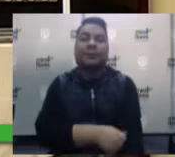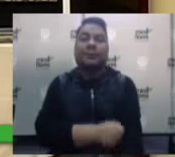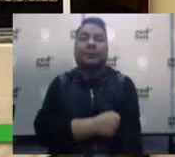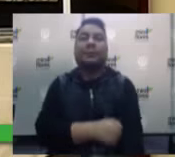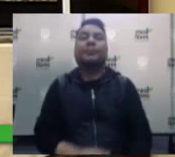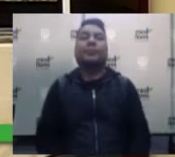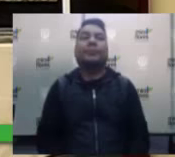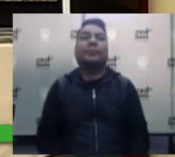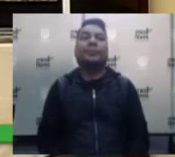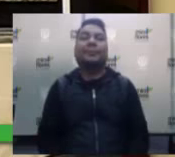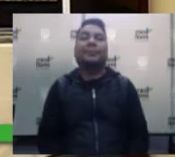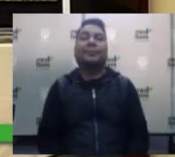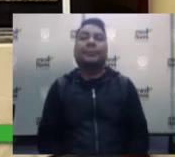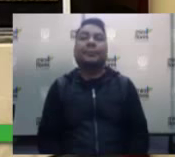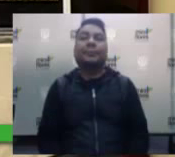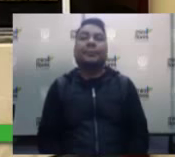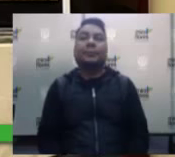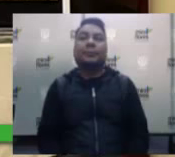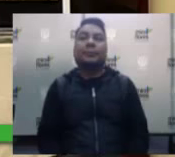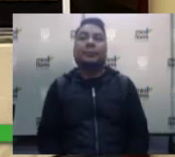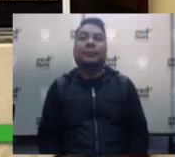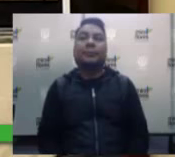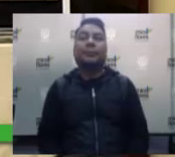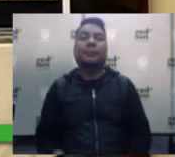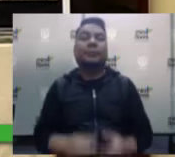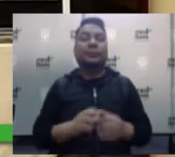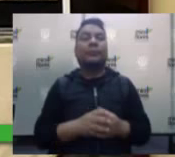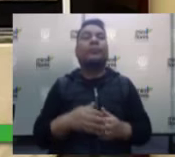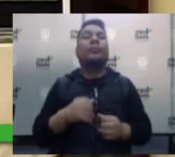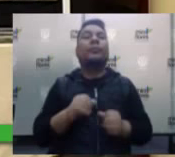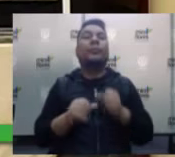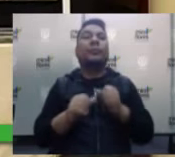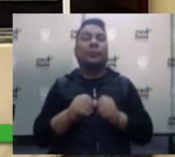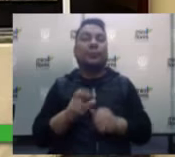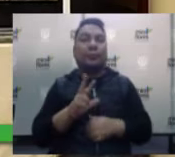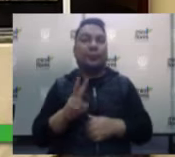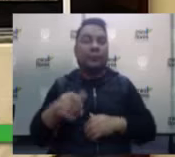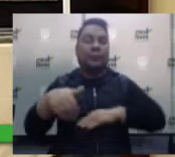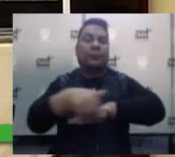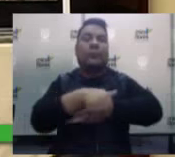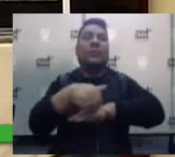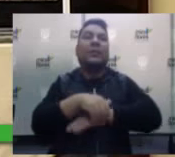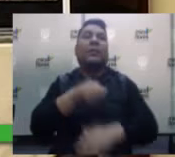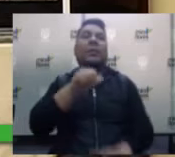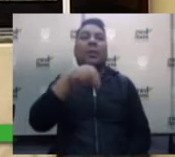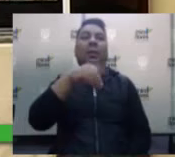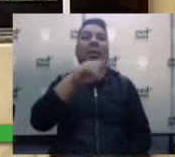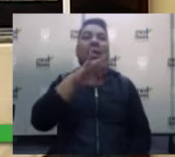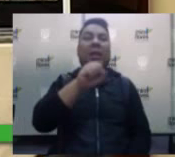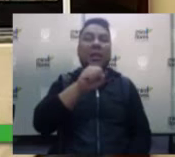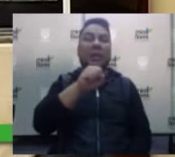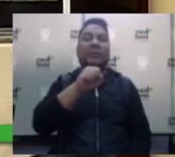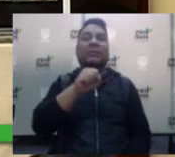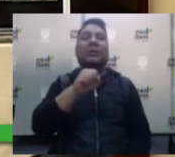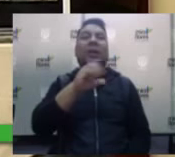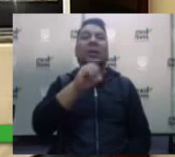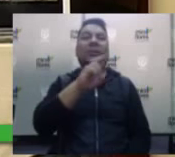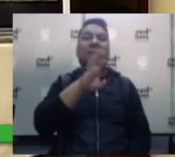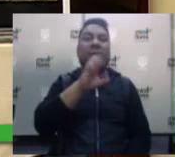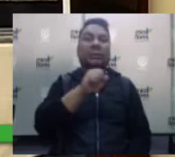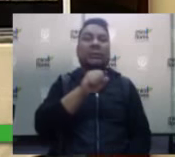Partido Popular Cristiano, PPC. Ubicación 32, en Andrés Avenida Cáceres, cuadra 2, frente al